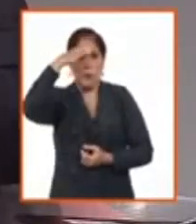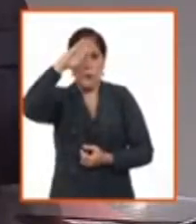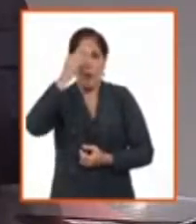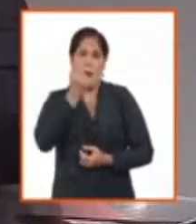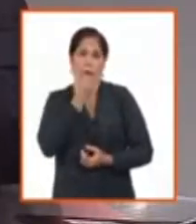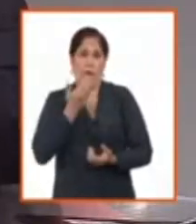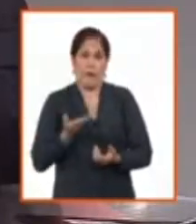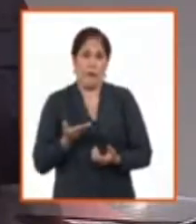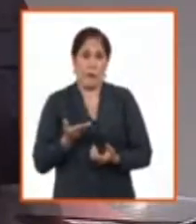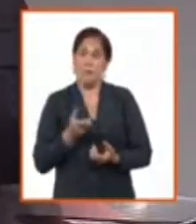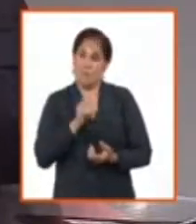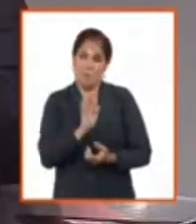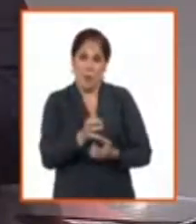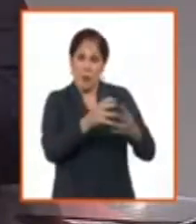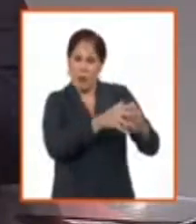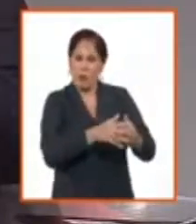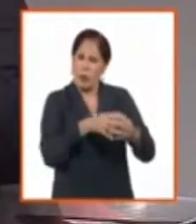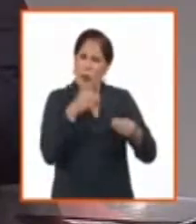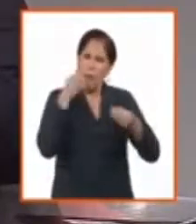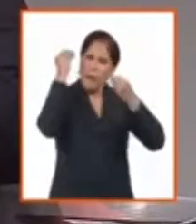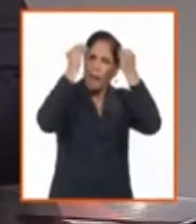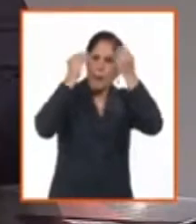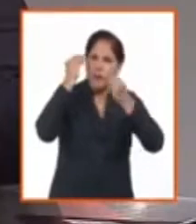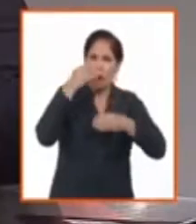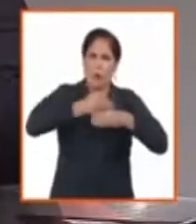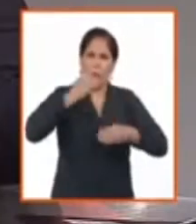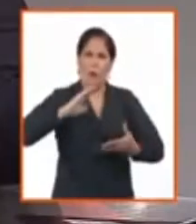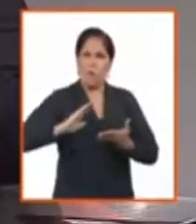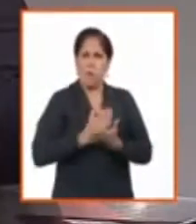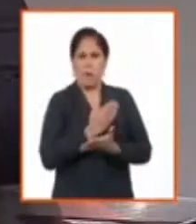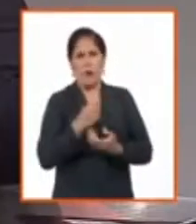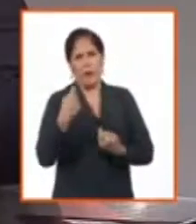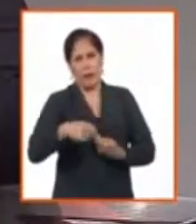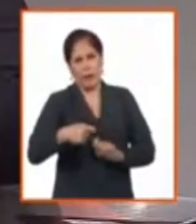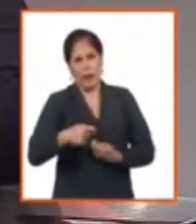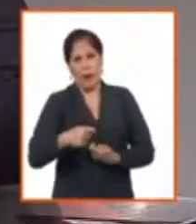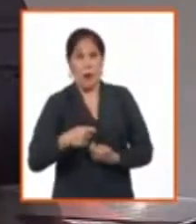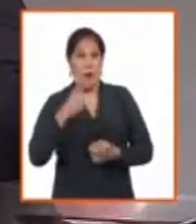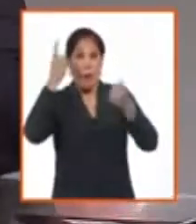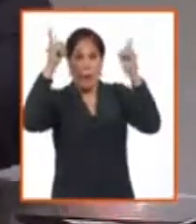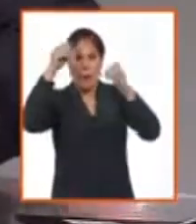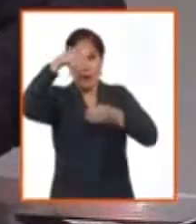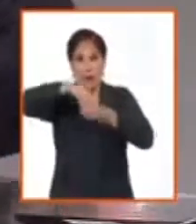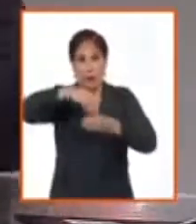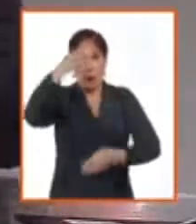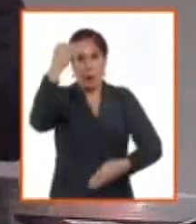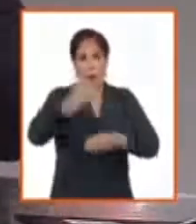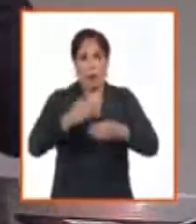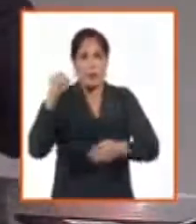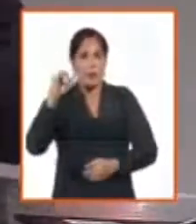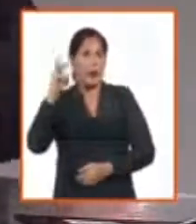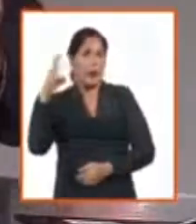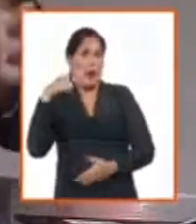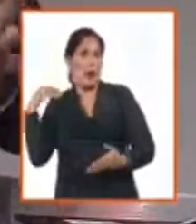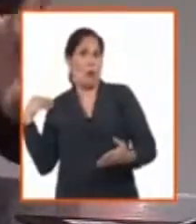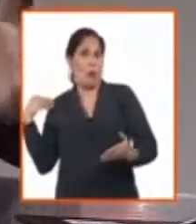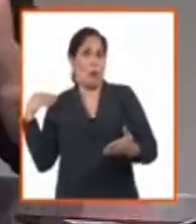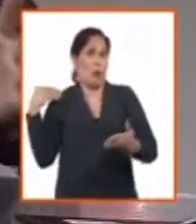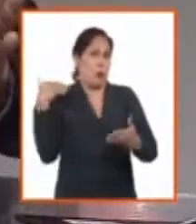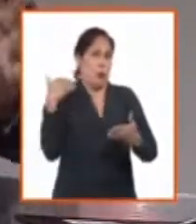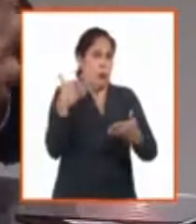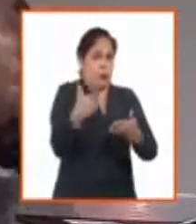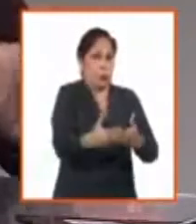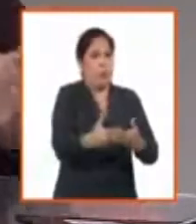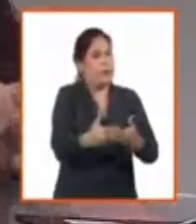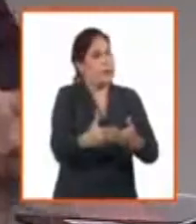el asunto ha sido es que no solamente que o sea la política de bloqueo insostenible y es que se ha ido en un en un